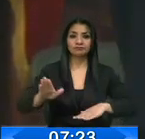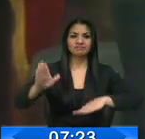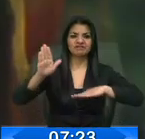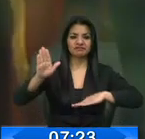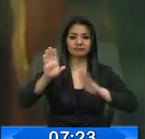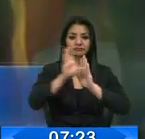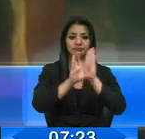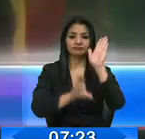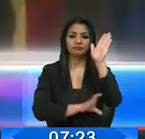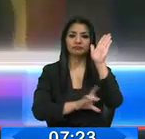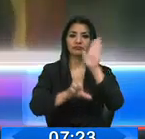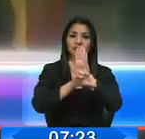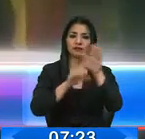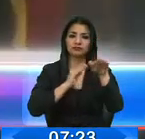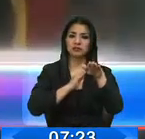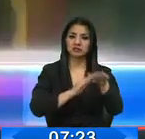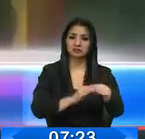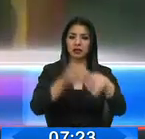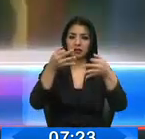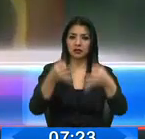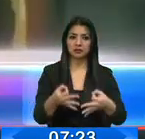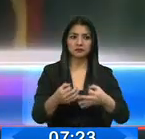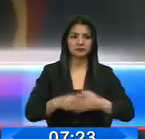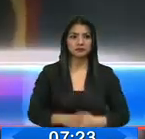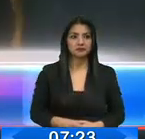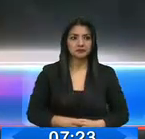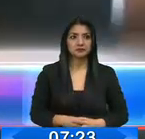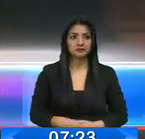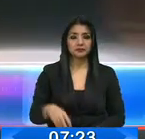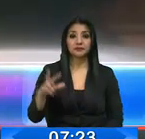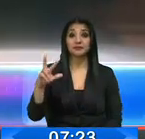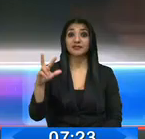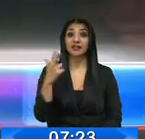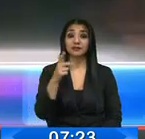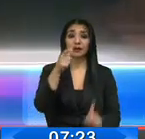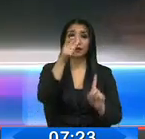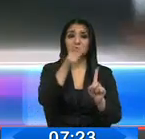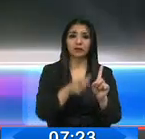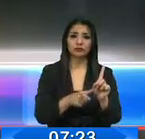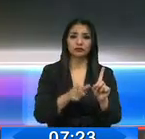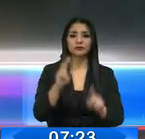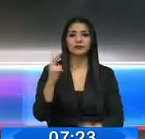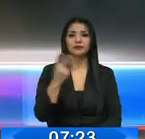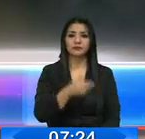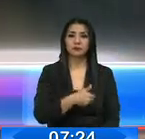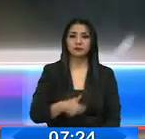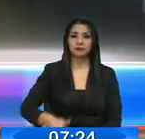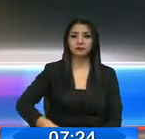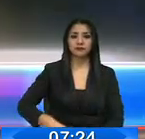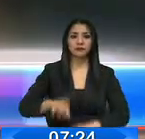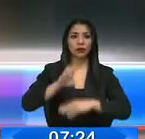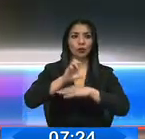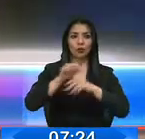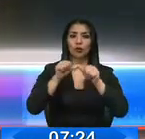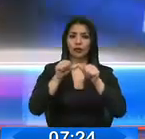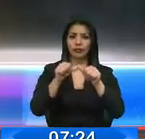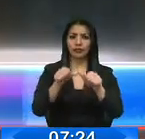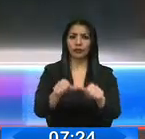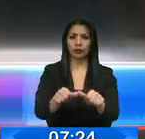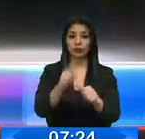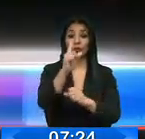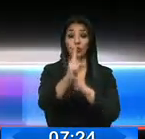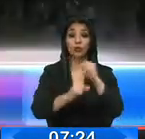y legalmente posesionado. Se convierte en la tercera persona en ocupar la vicepresidencia de la República en un